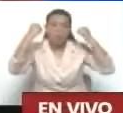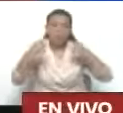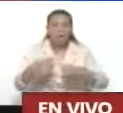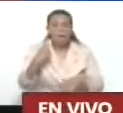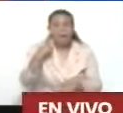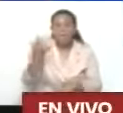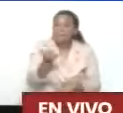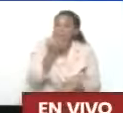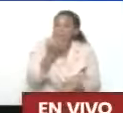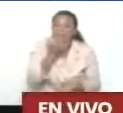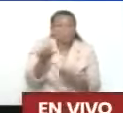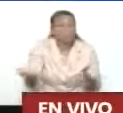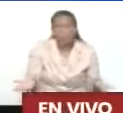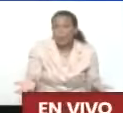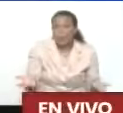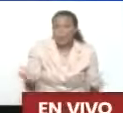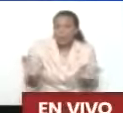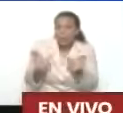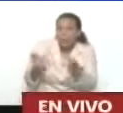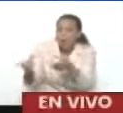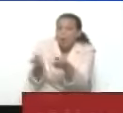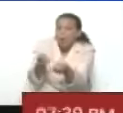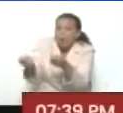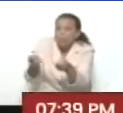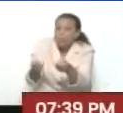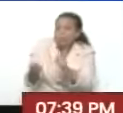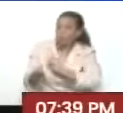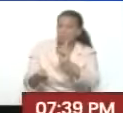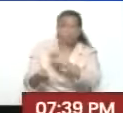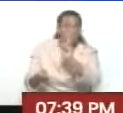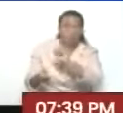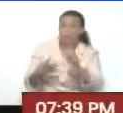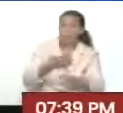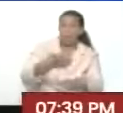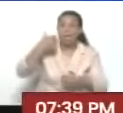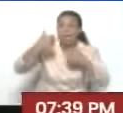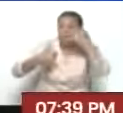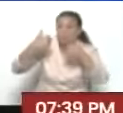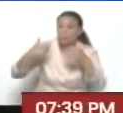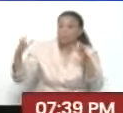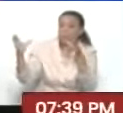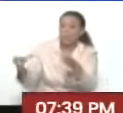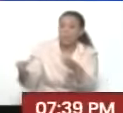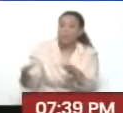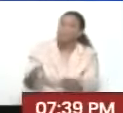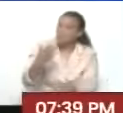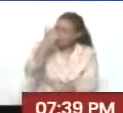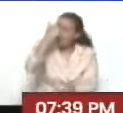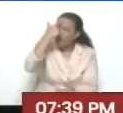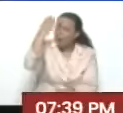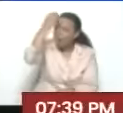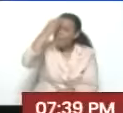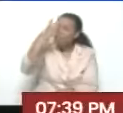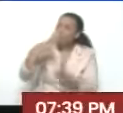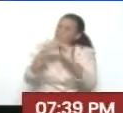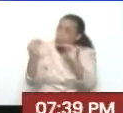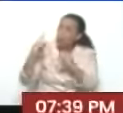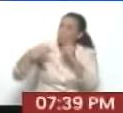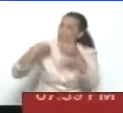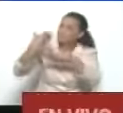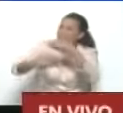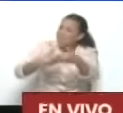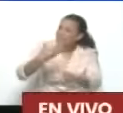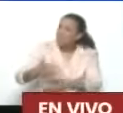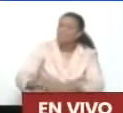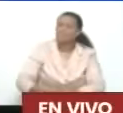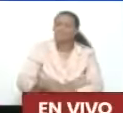es un error tratar de encallejonar en el esquema de un partido. Es una reflexión que yo toda mi vida la he tenido. Y